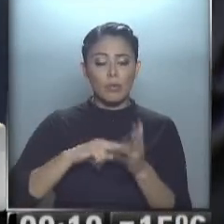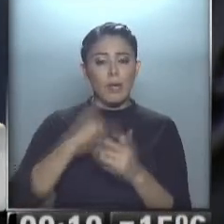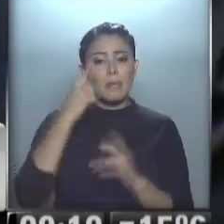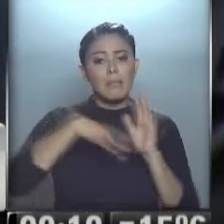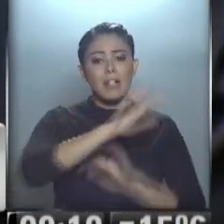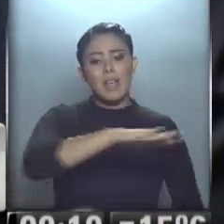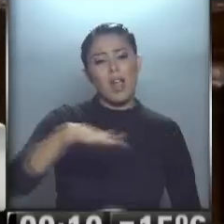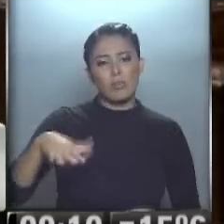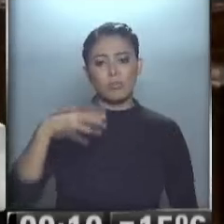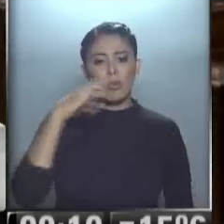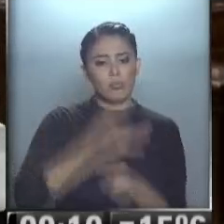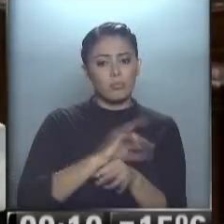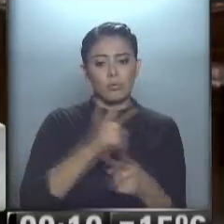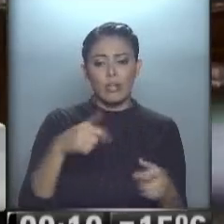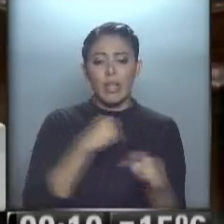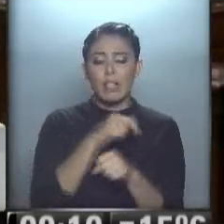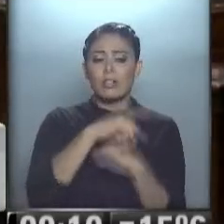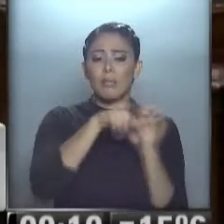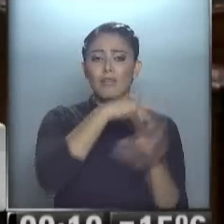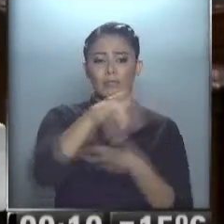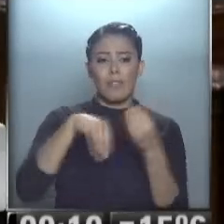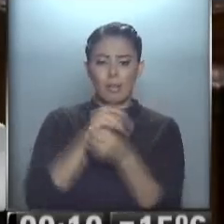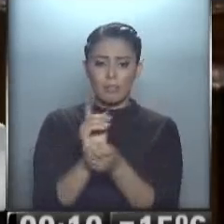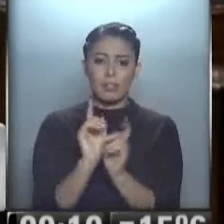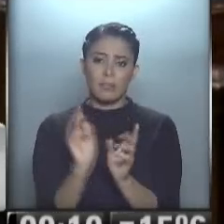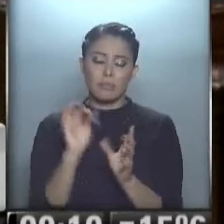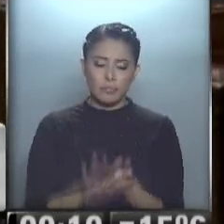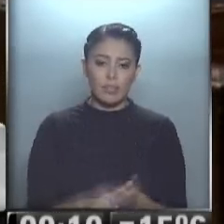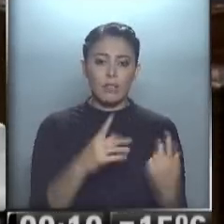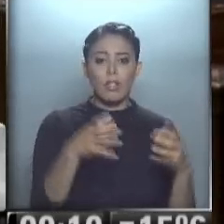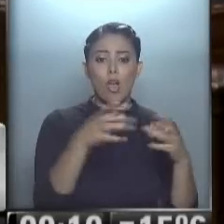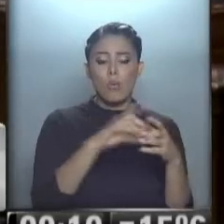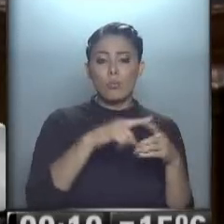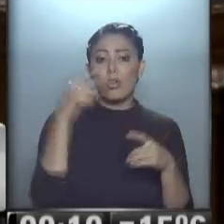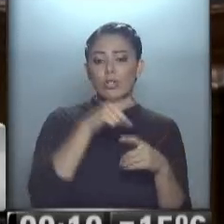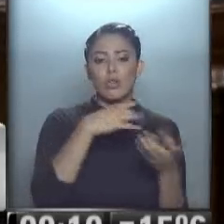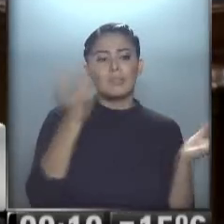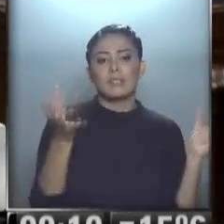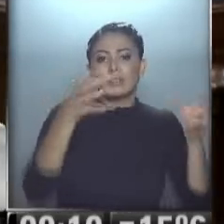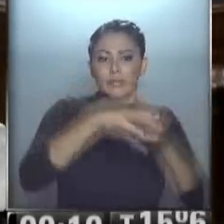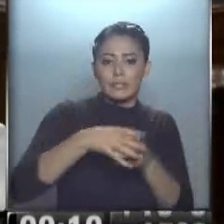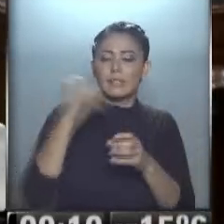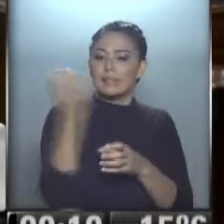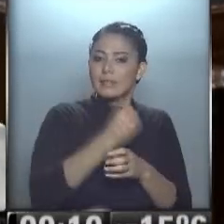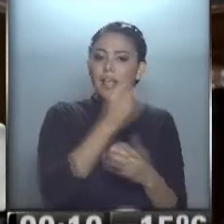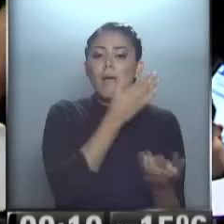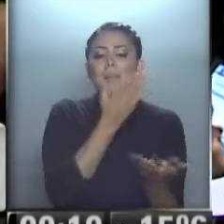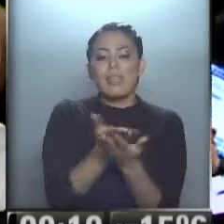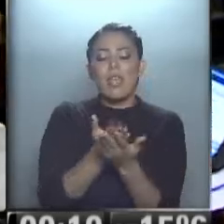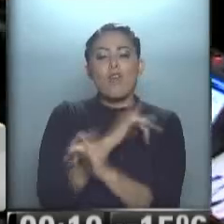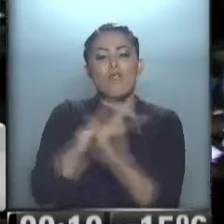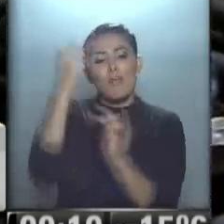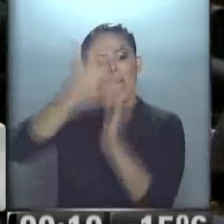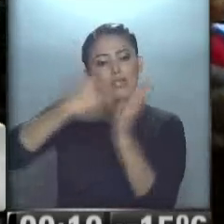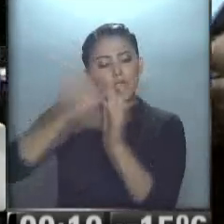mantienen la incertidumbre a un número indeterminado de familias los bloques opositores se unieron para tratar entre otras iniciativas un pedido de informes